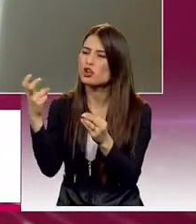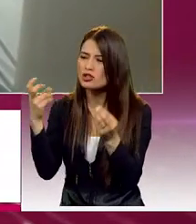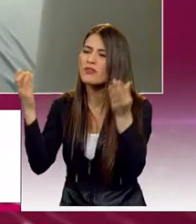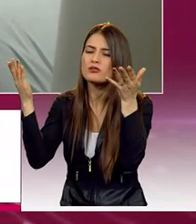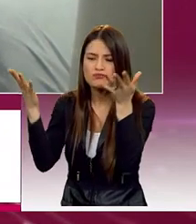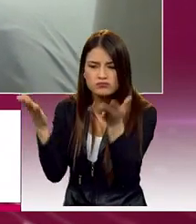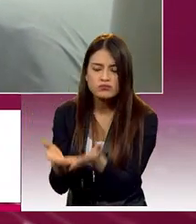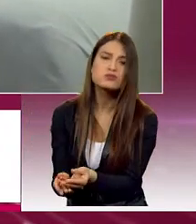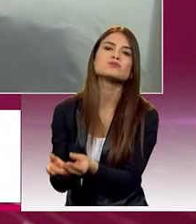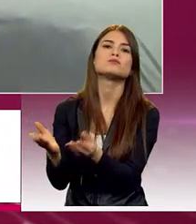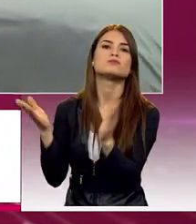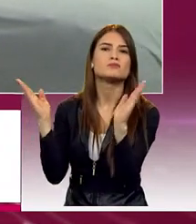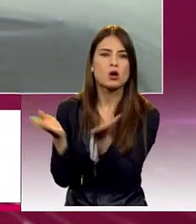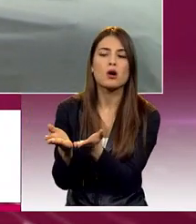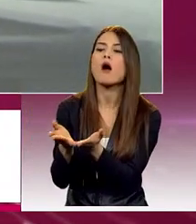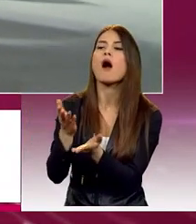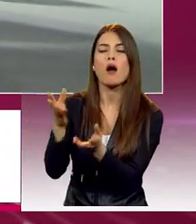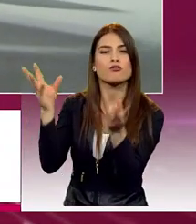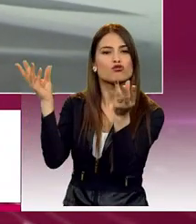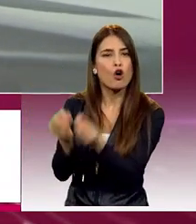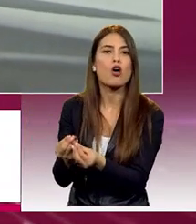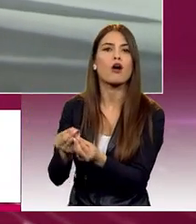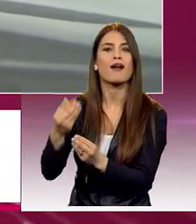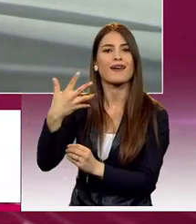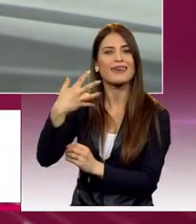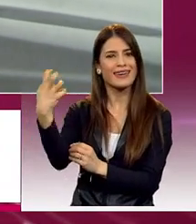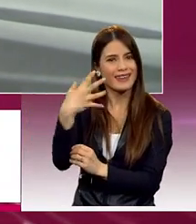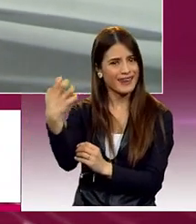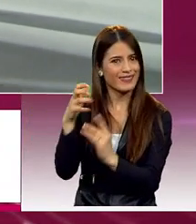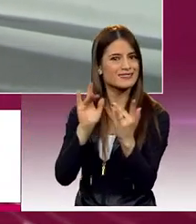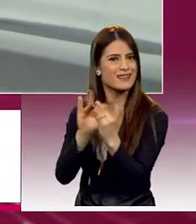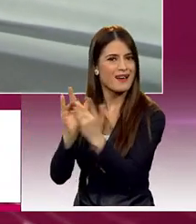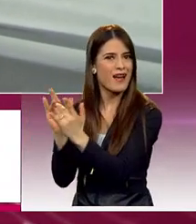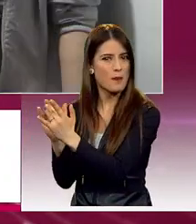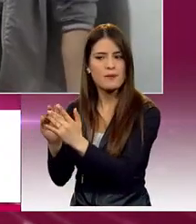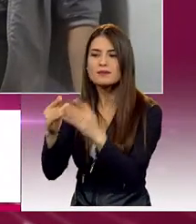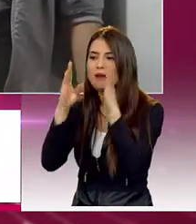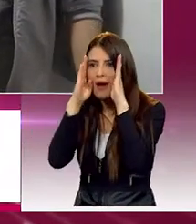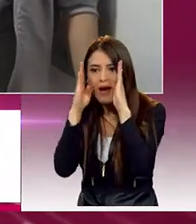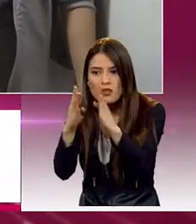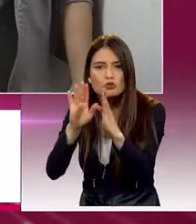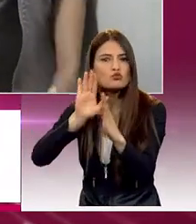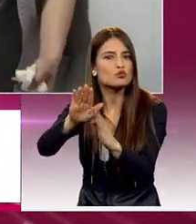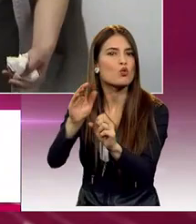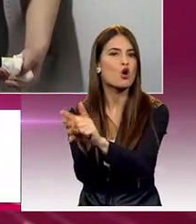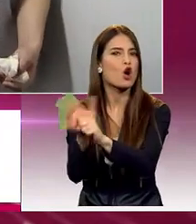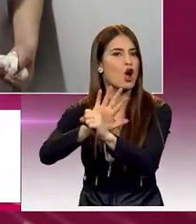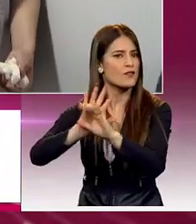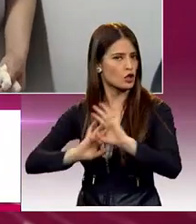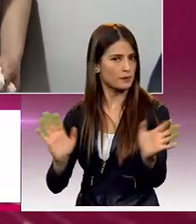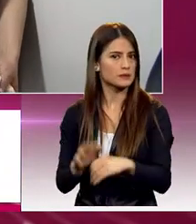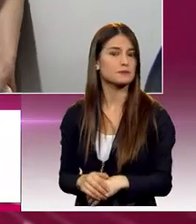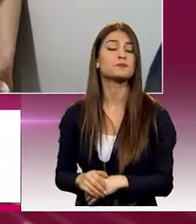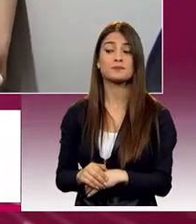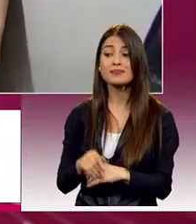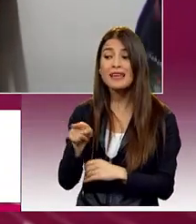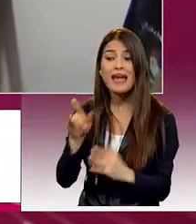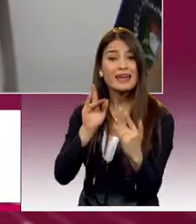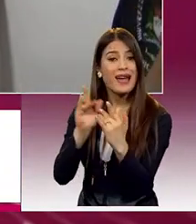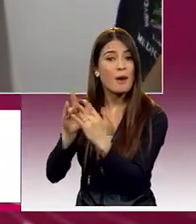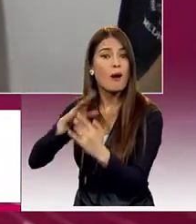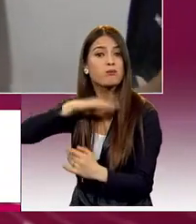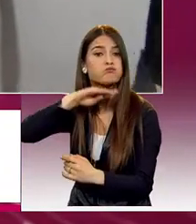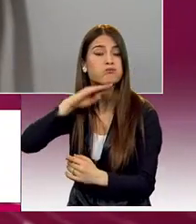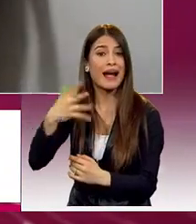en 240 camas más para la atención del COVID. Hoy, el nivel de ocupación de esas 500 camas que tiene dispuesta la ciudad